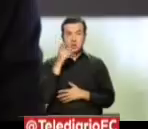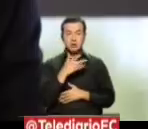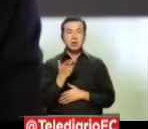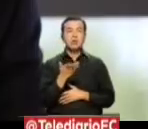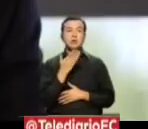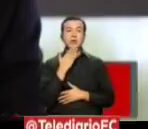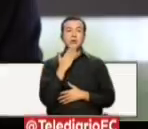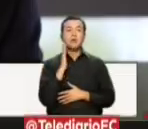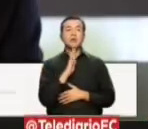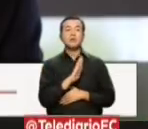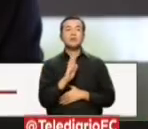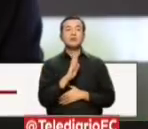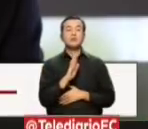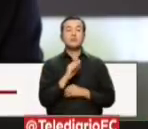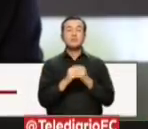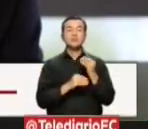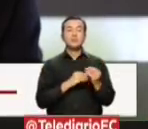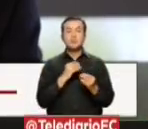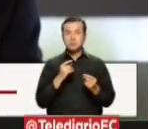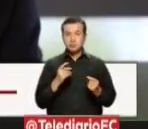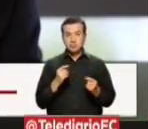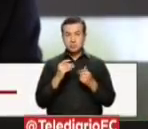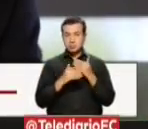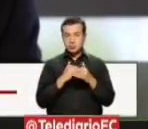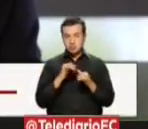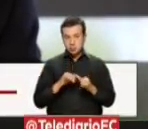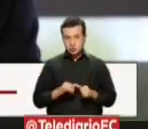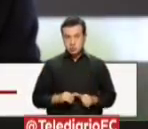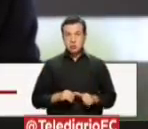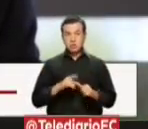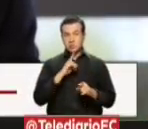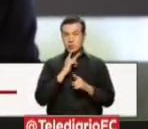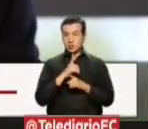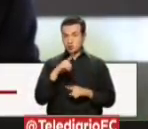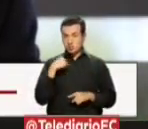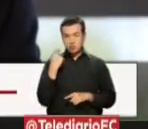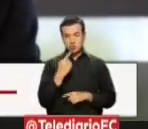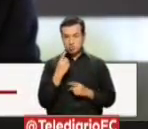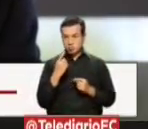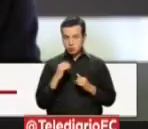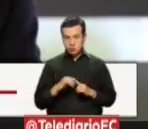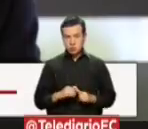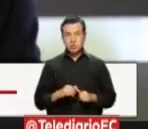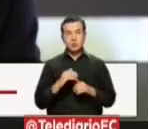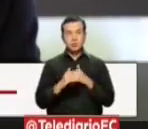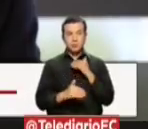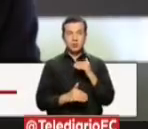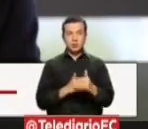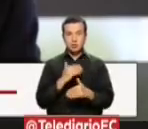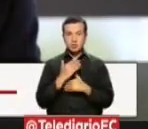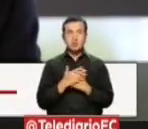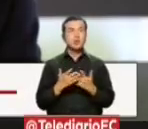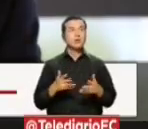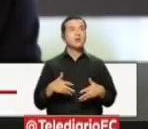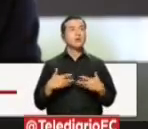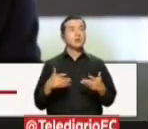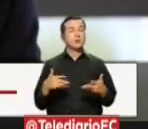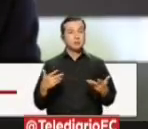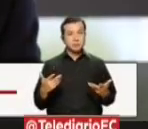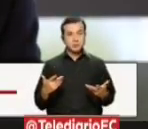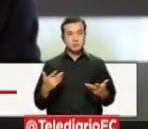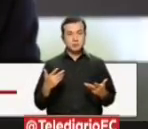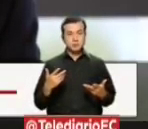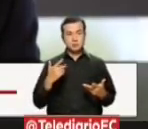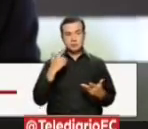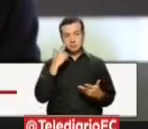lo que hacen es acelerar los procesos y creo que nosotros lo aceleramos. Un proceso de